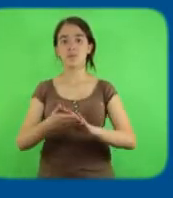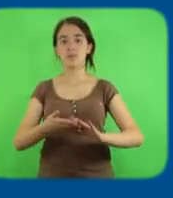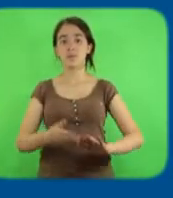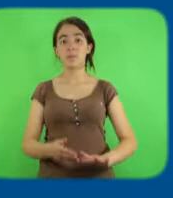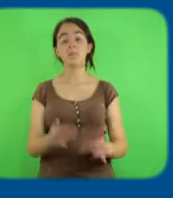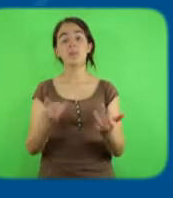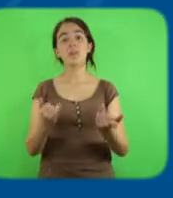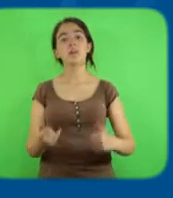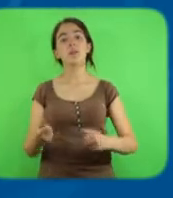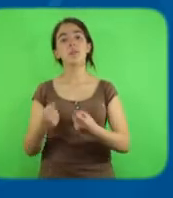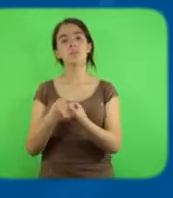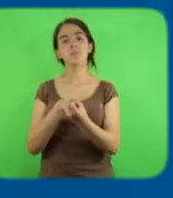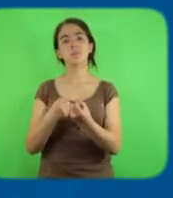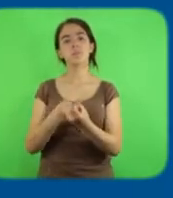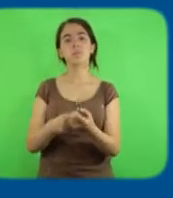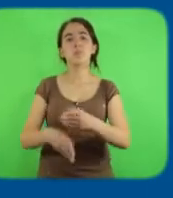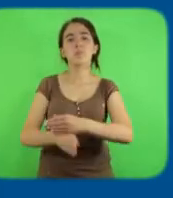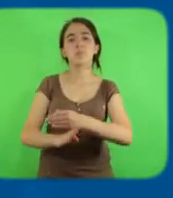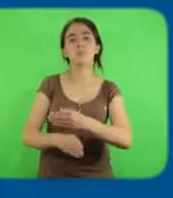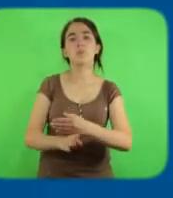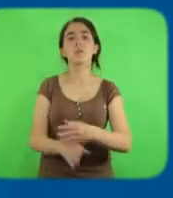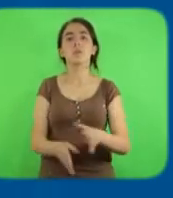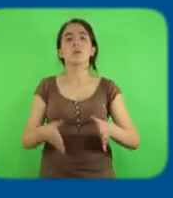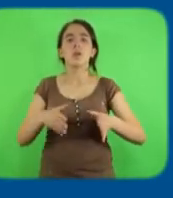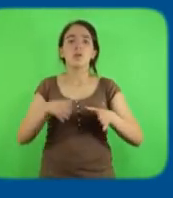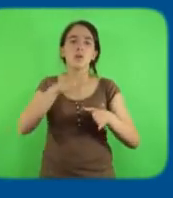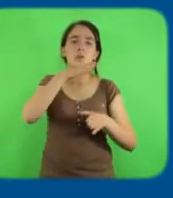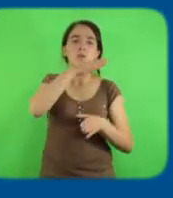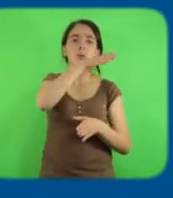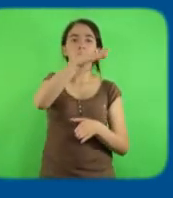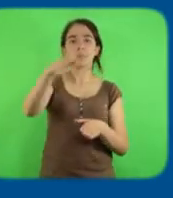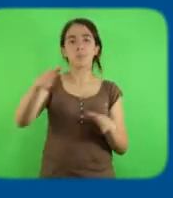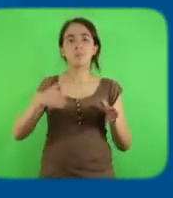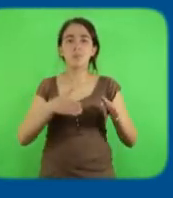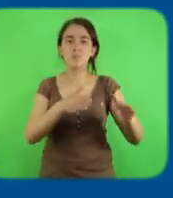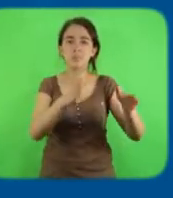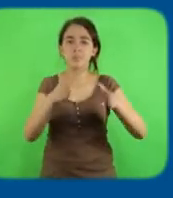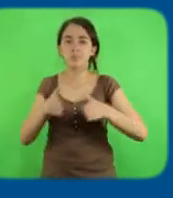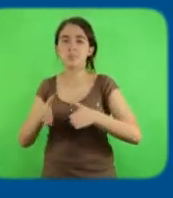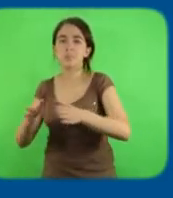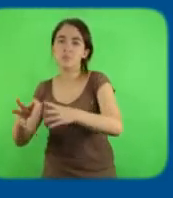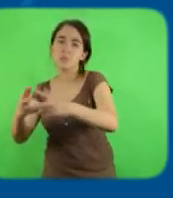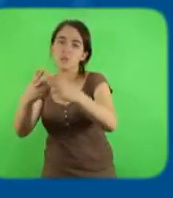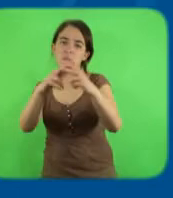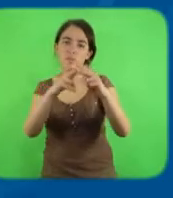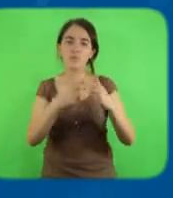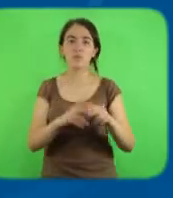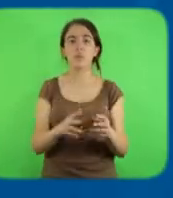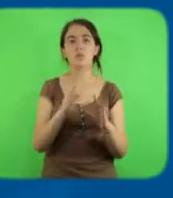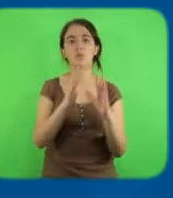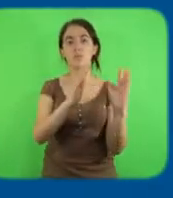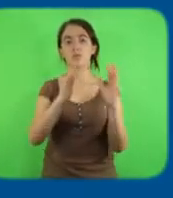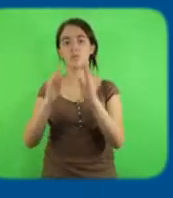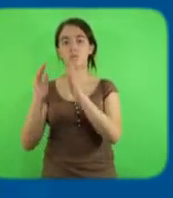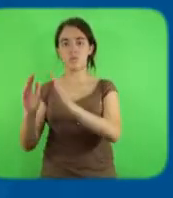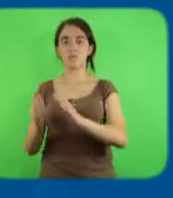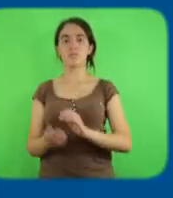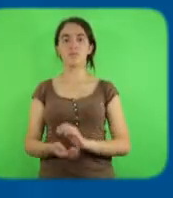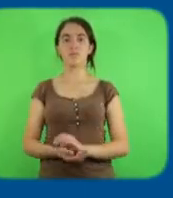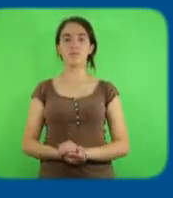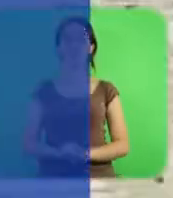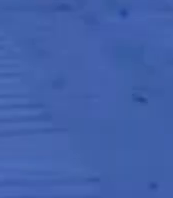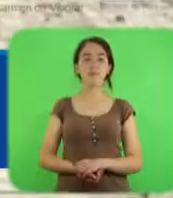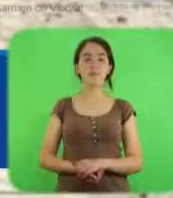Viboral, Territorio de Vida y Paz. Seguimos dándole solución a las necesidades de movilidad presentadas en la zona rural del